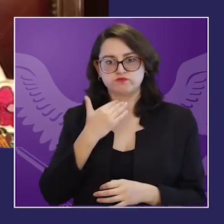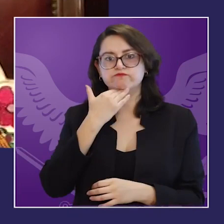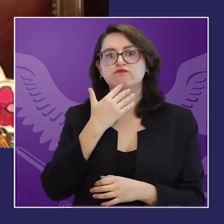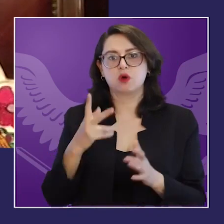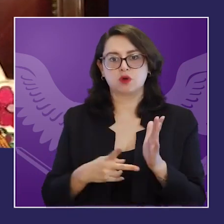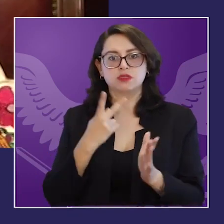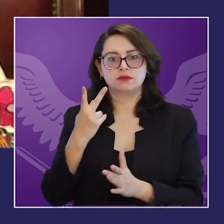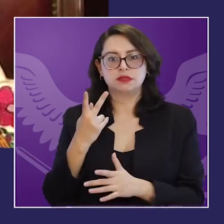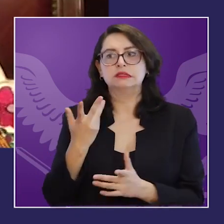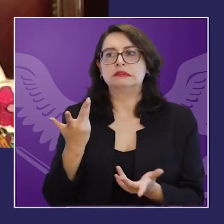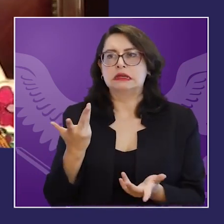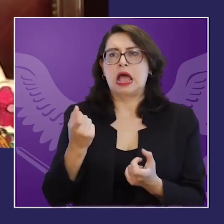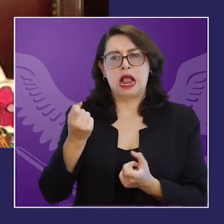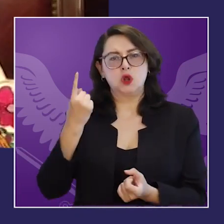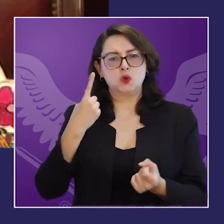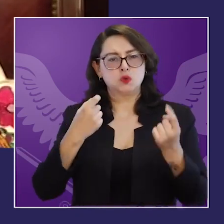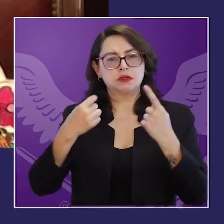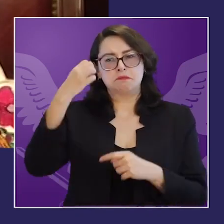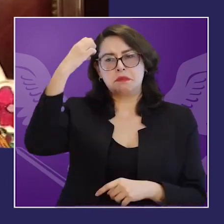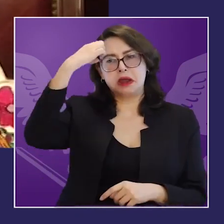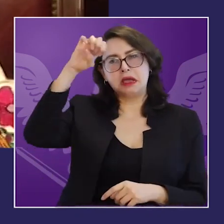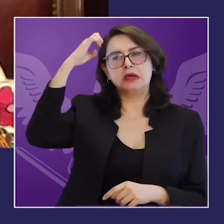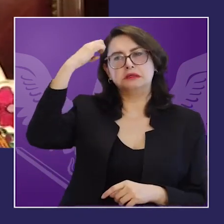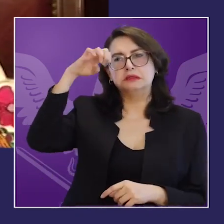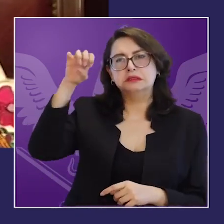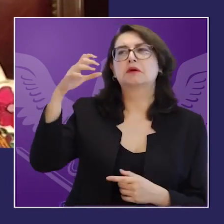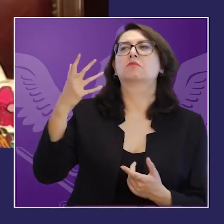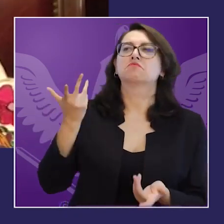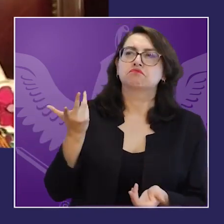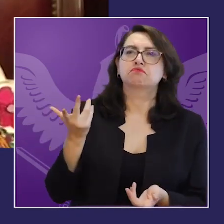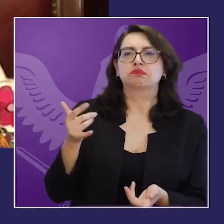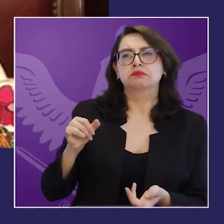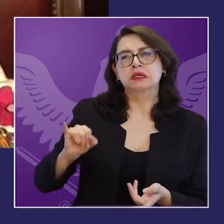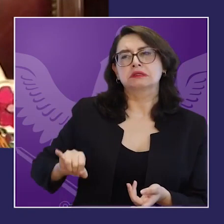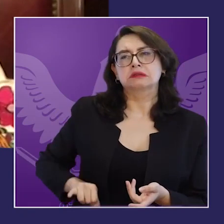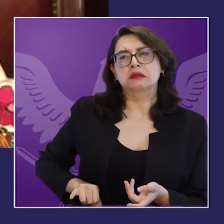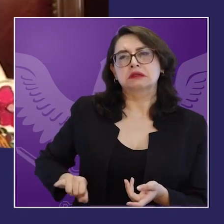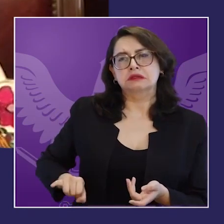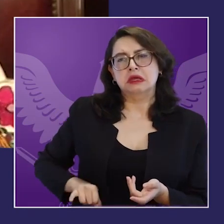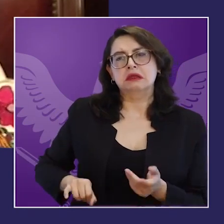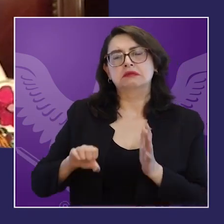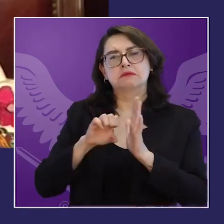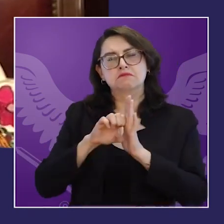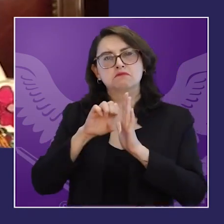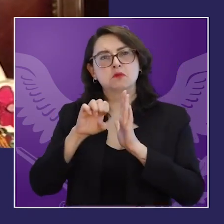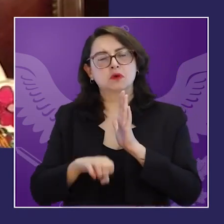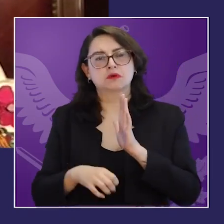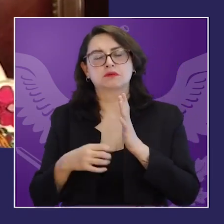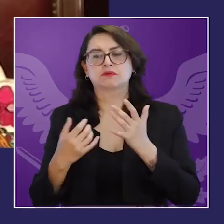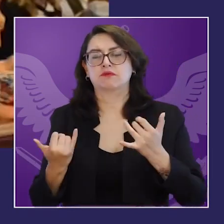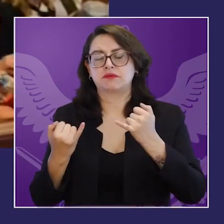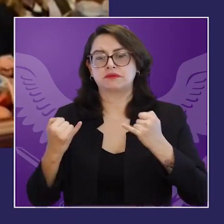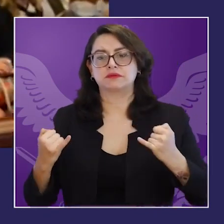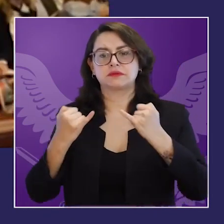Hay algunas experiencias interesantes en las que, por ejemplo, se ha pedido a una institución educativa que